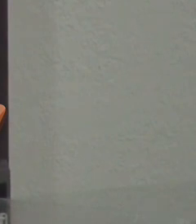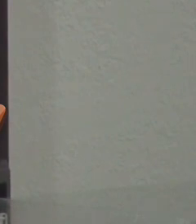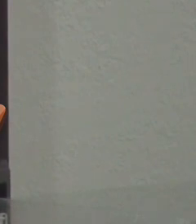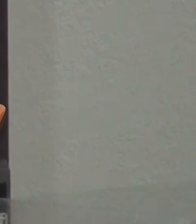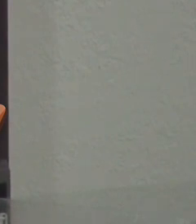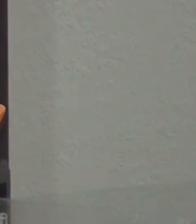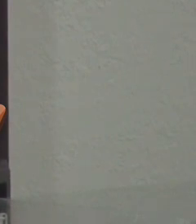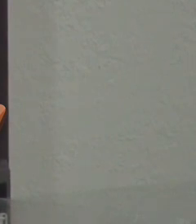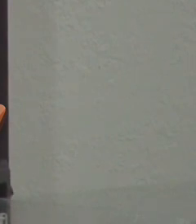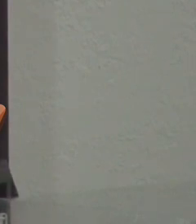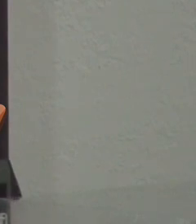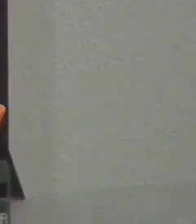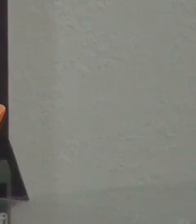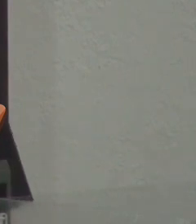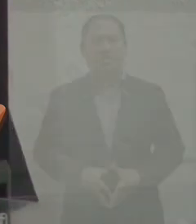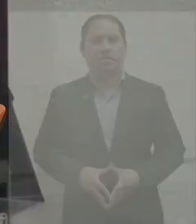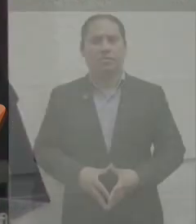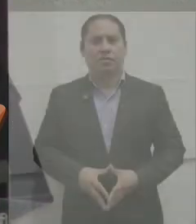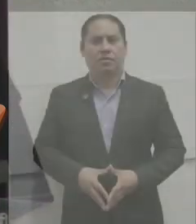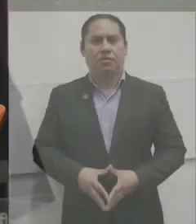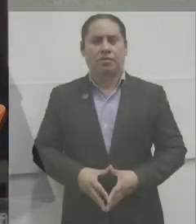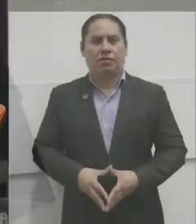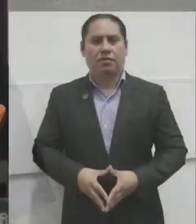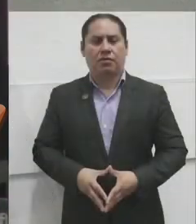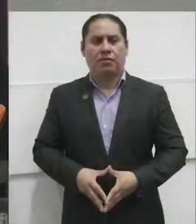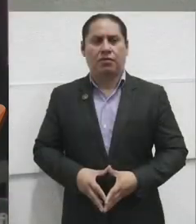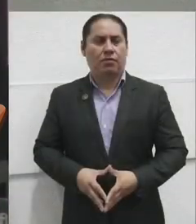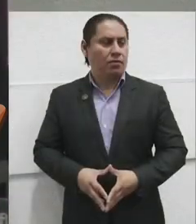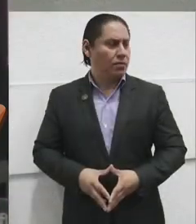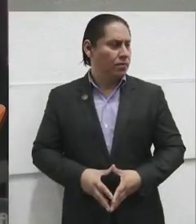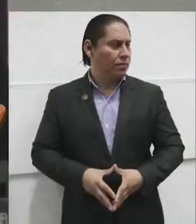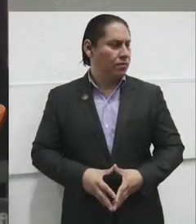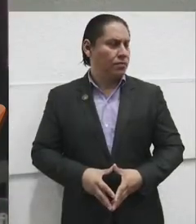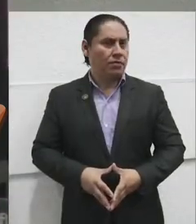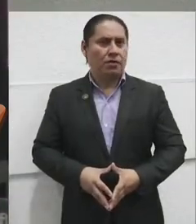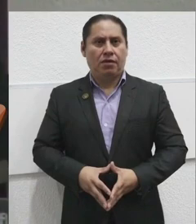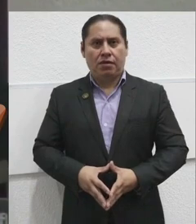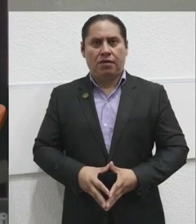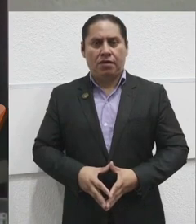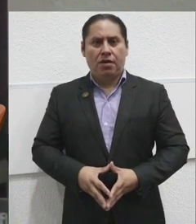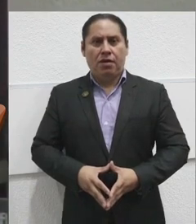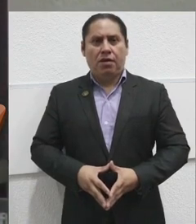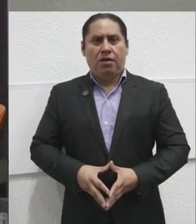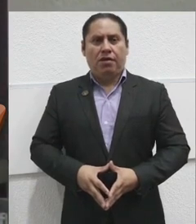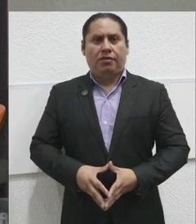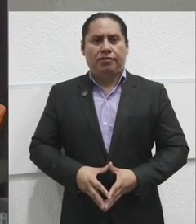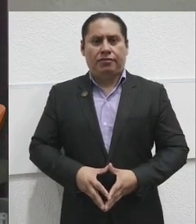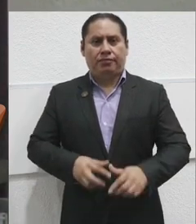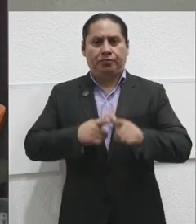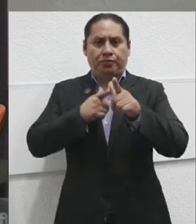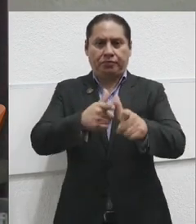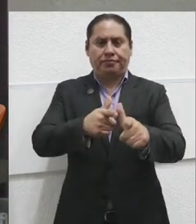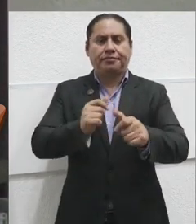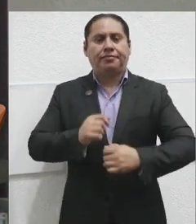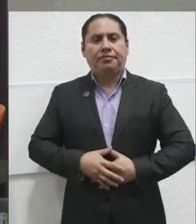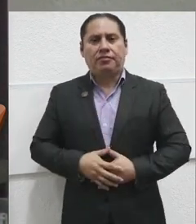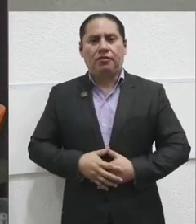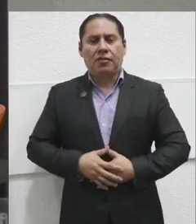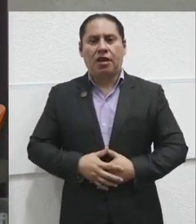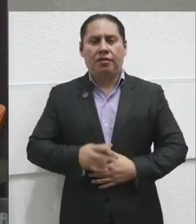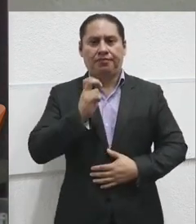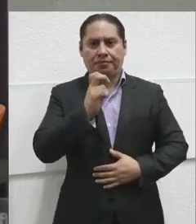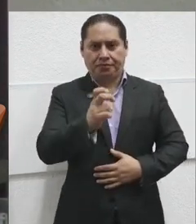Esa es la crisis climática que se vive en todo el planeta, no solo en Chiapas. Es por